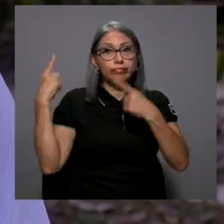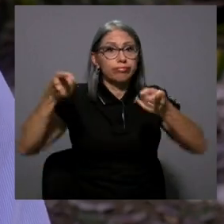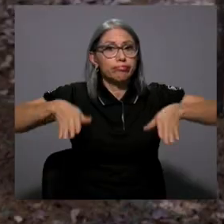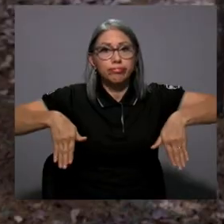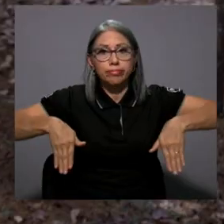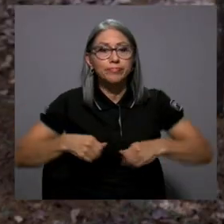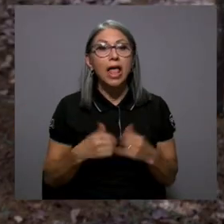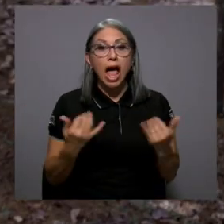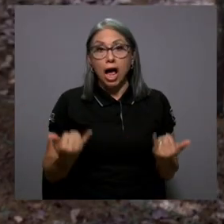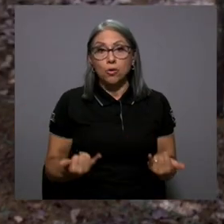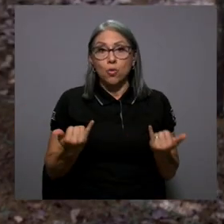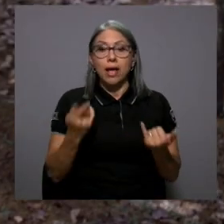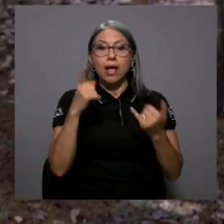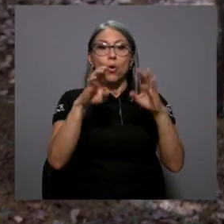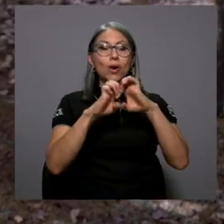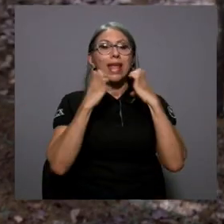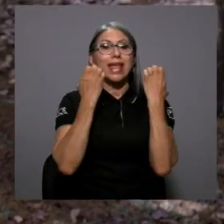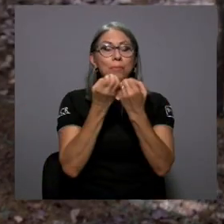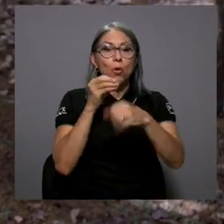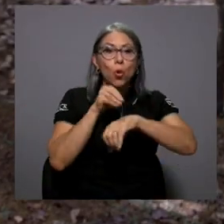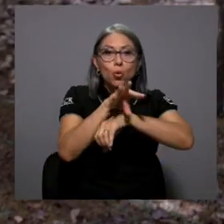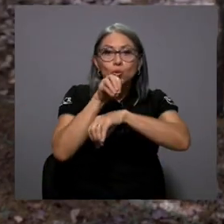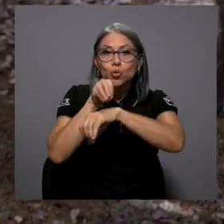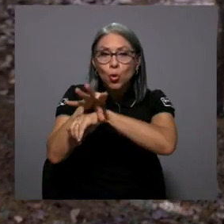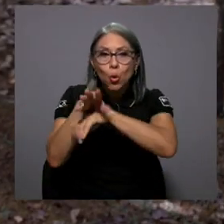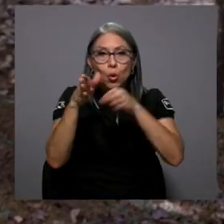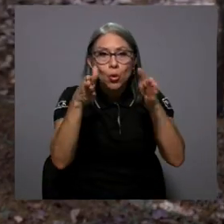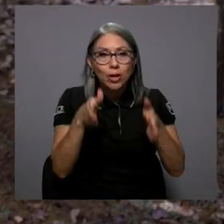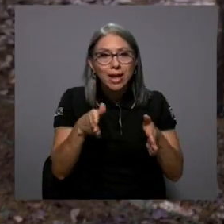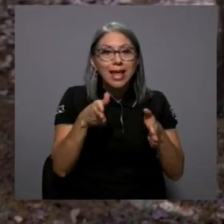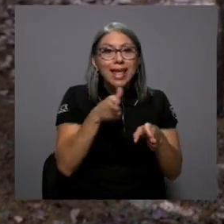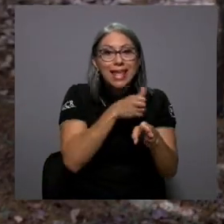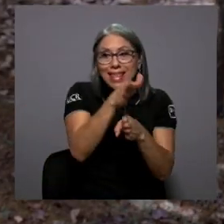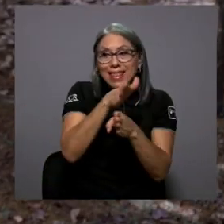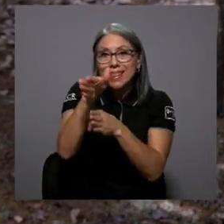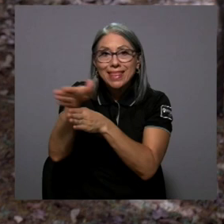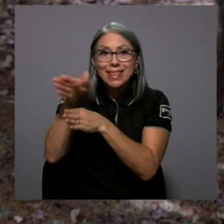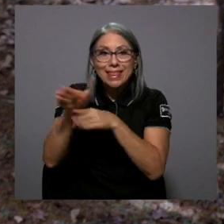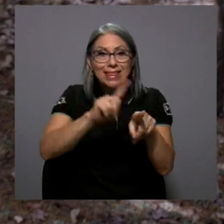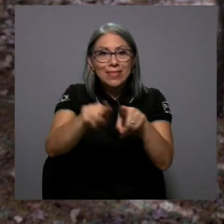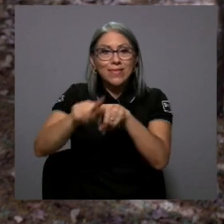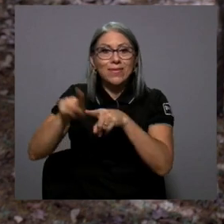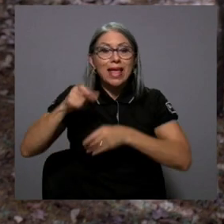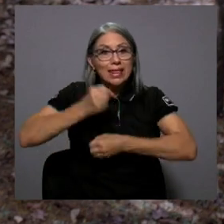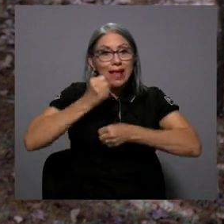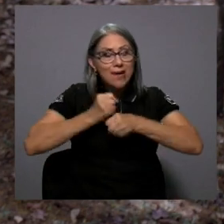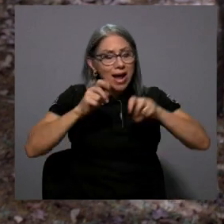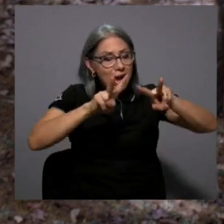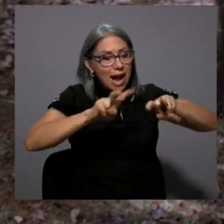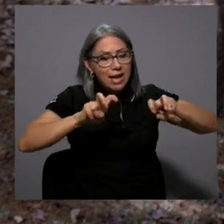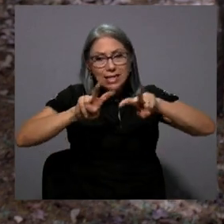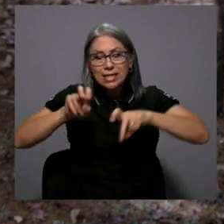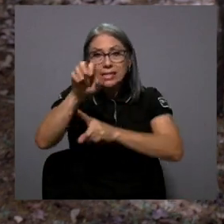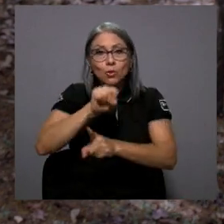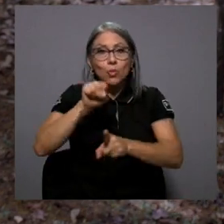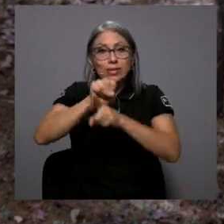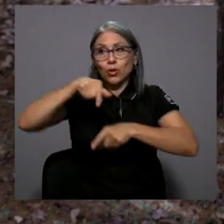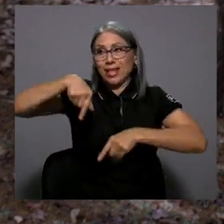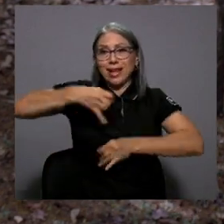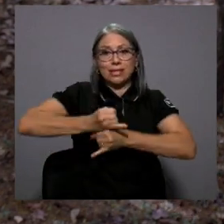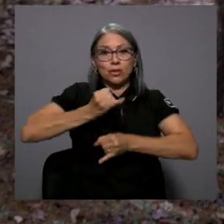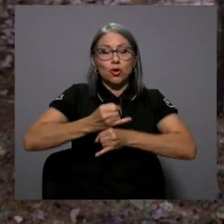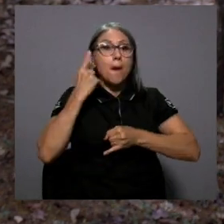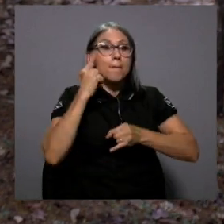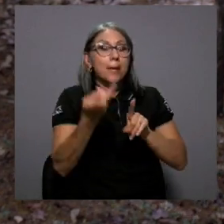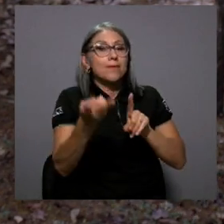2012. Actualmente, un equipo consultor interdisciplinario trabaja en analizar la situación de la institución para